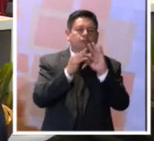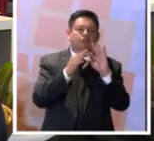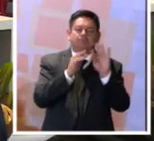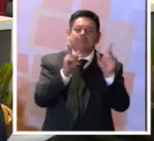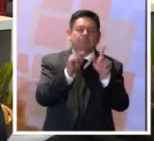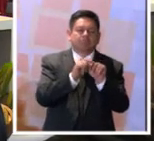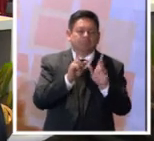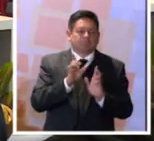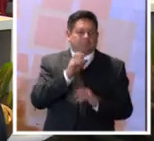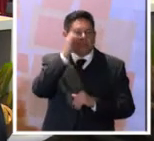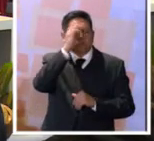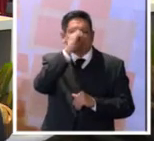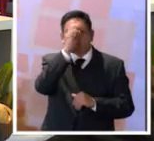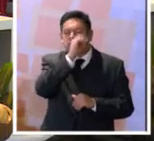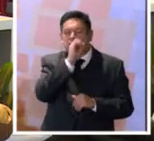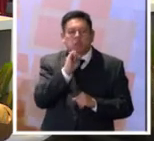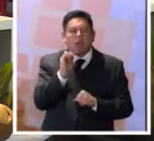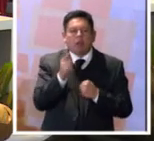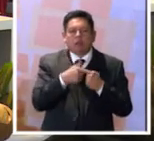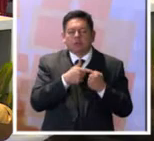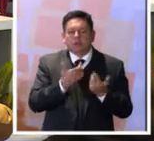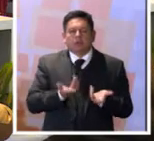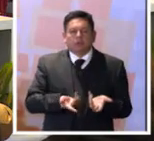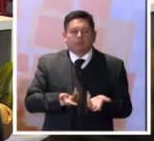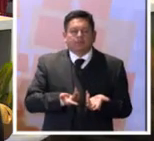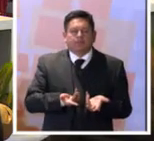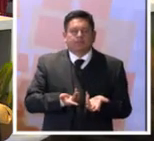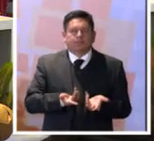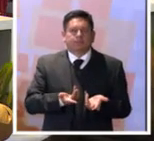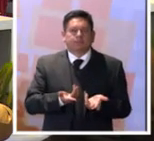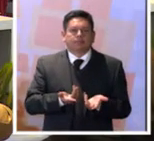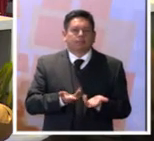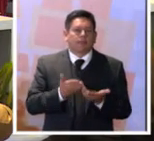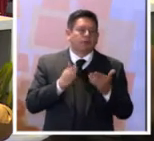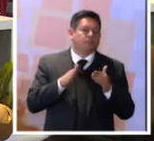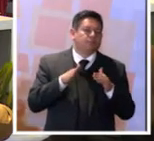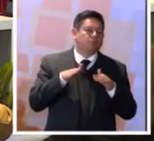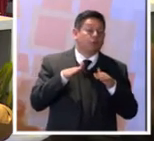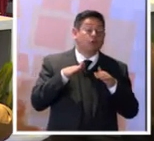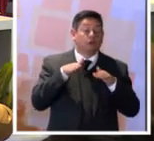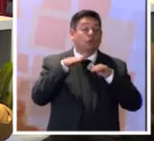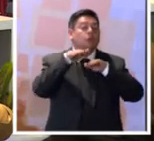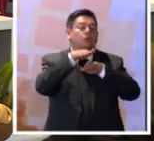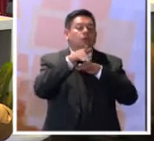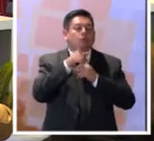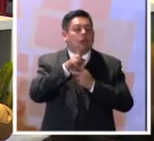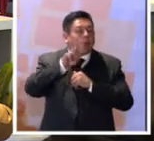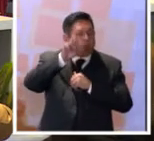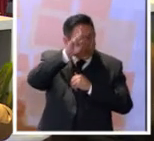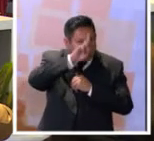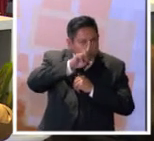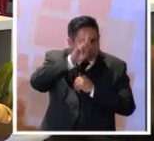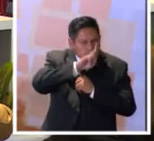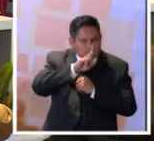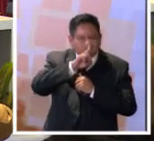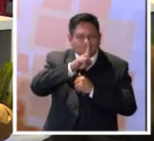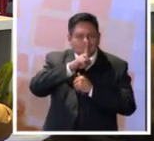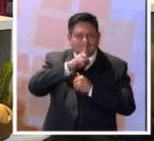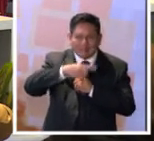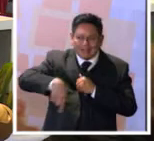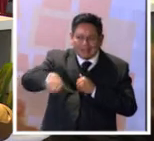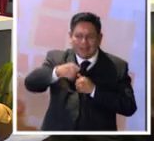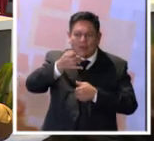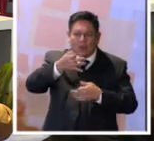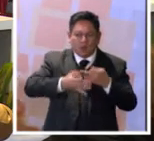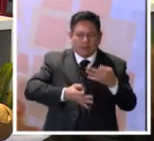conclusión, aunque suene redundante, sobre alguna recomendación que nos dieran a los impartidores de